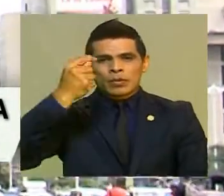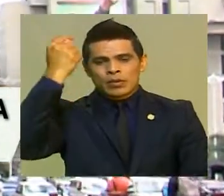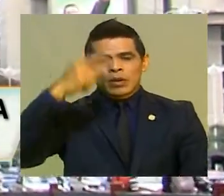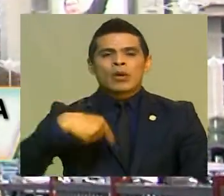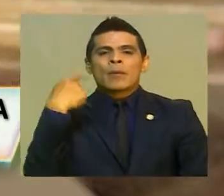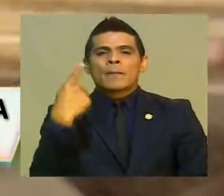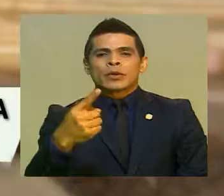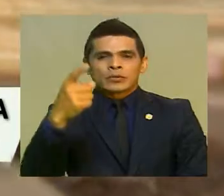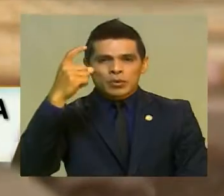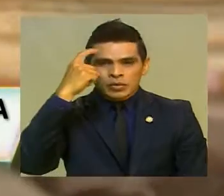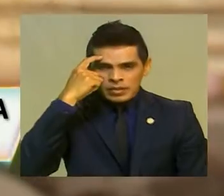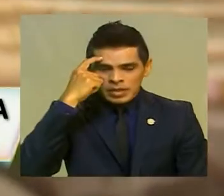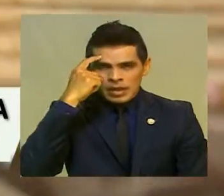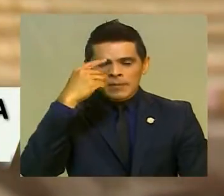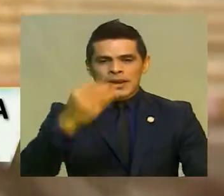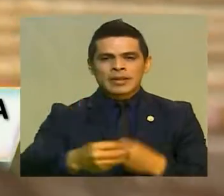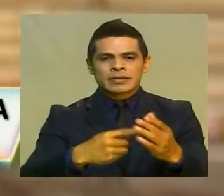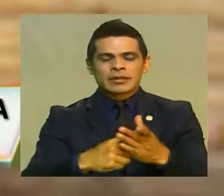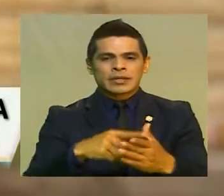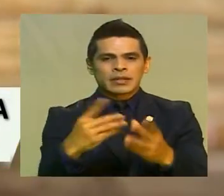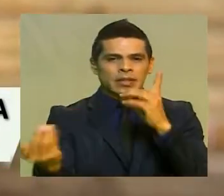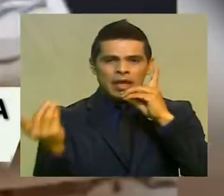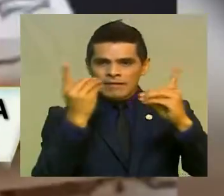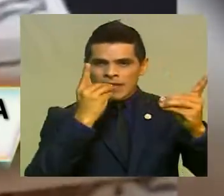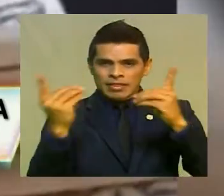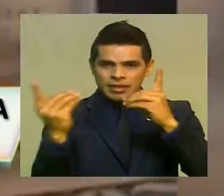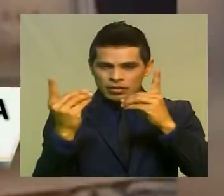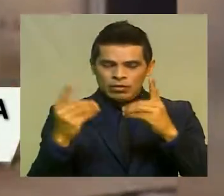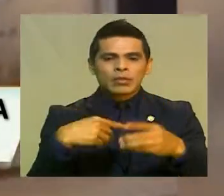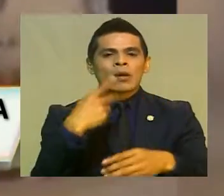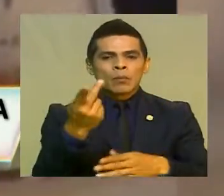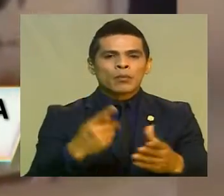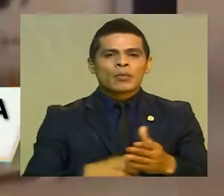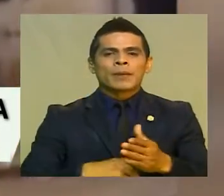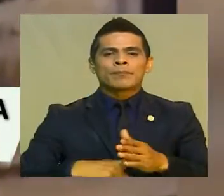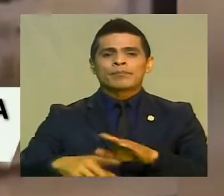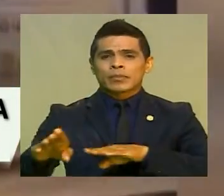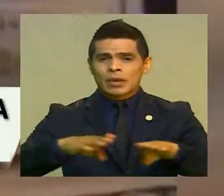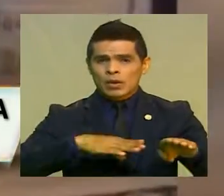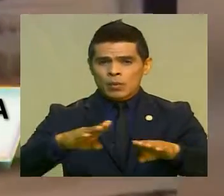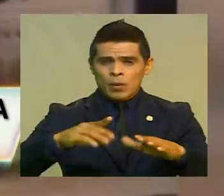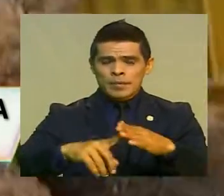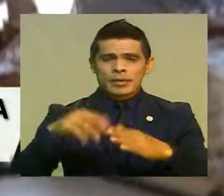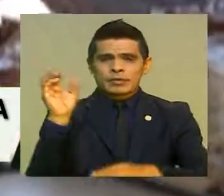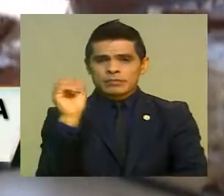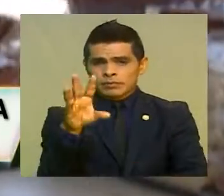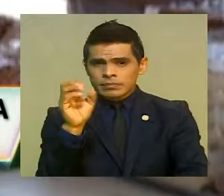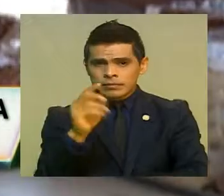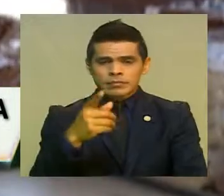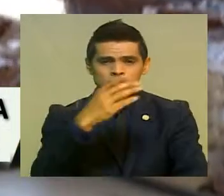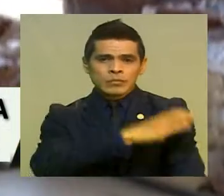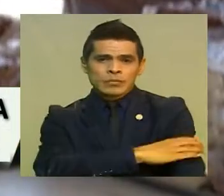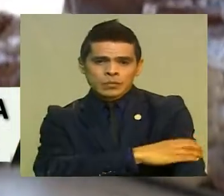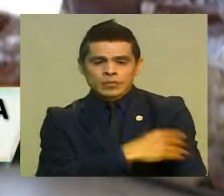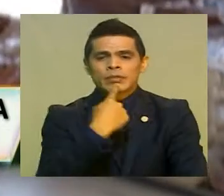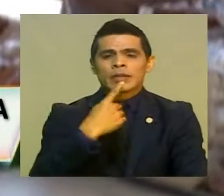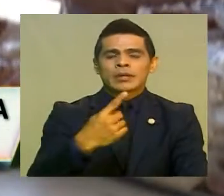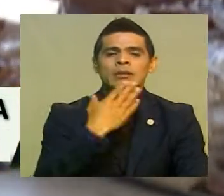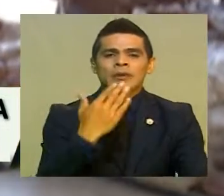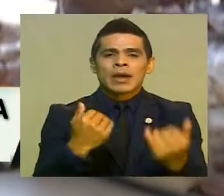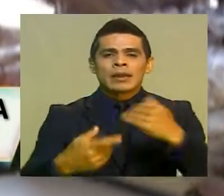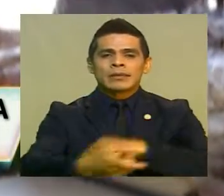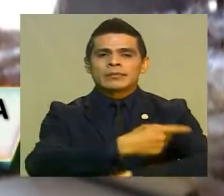próximos días para ser sometido a debate asimismo este jueves los parlamentarios de la coalición opositora exigieron al